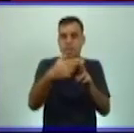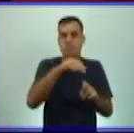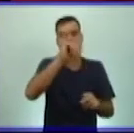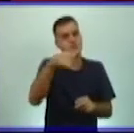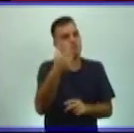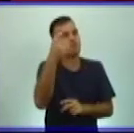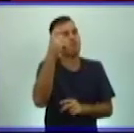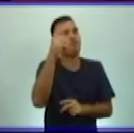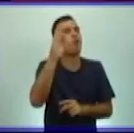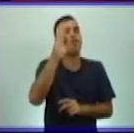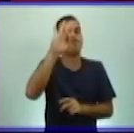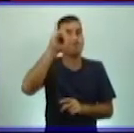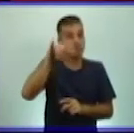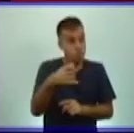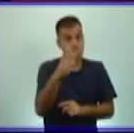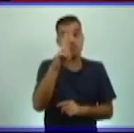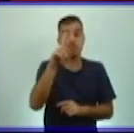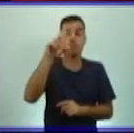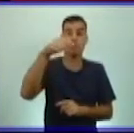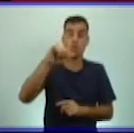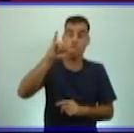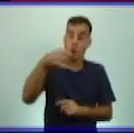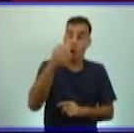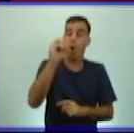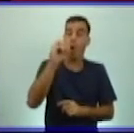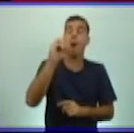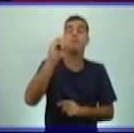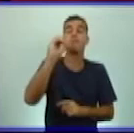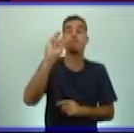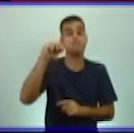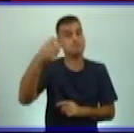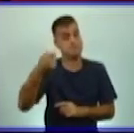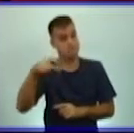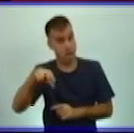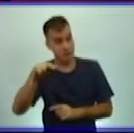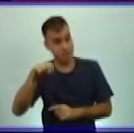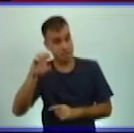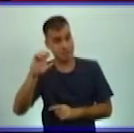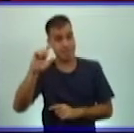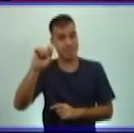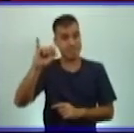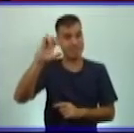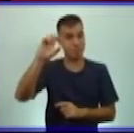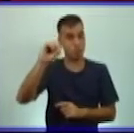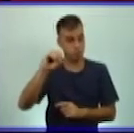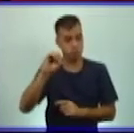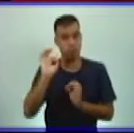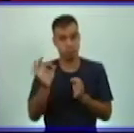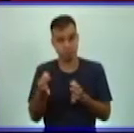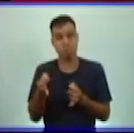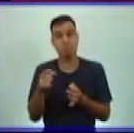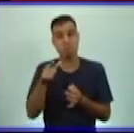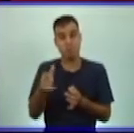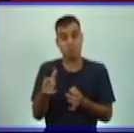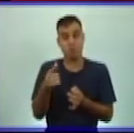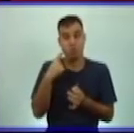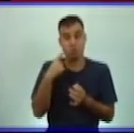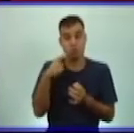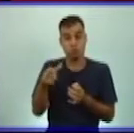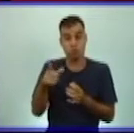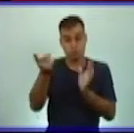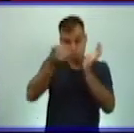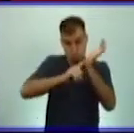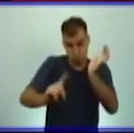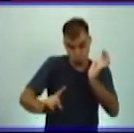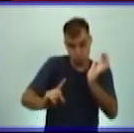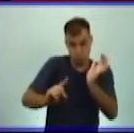contorno no quiere, por ley de conservación, que aumente el flujo magnético. Y es por eso el efecto de la corriente que se induce